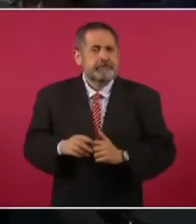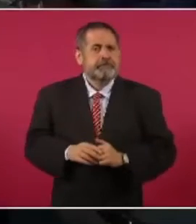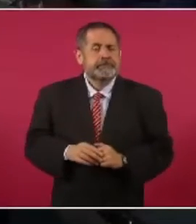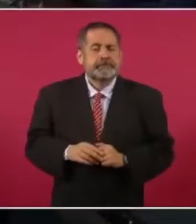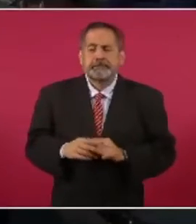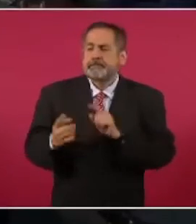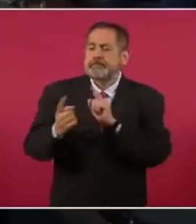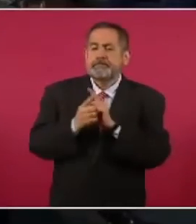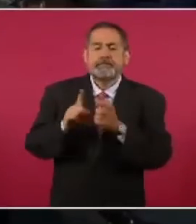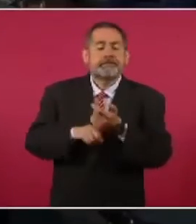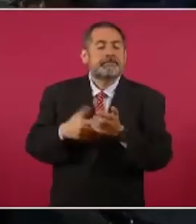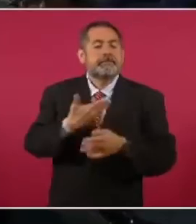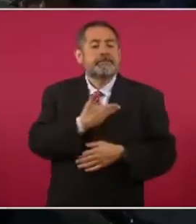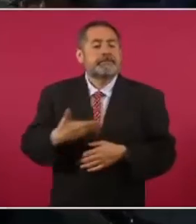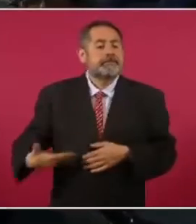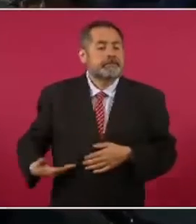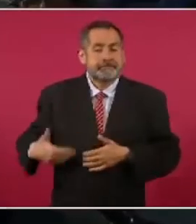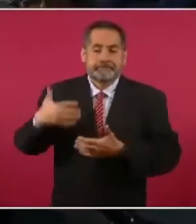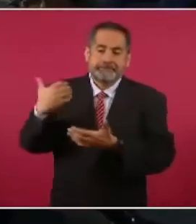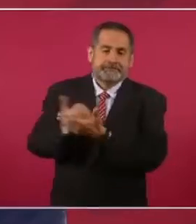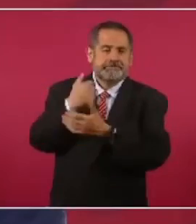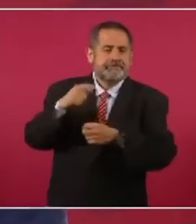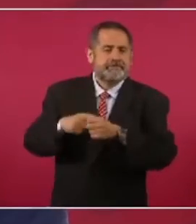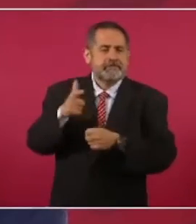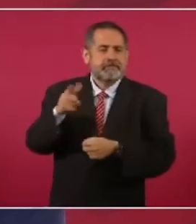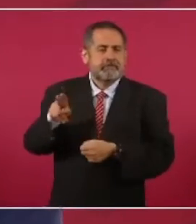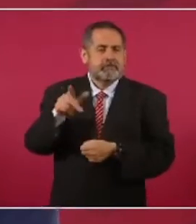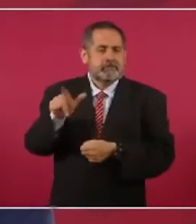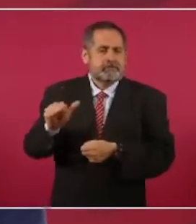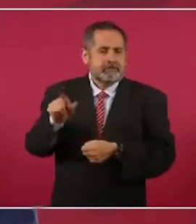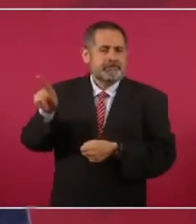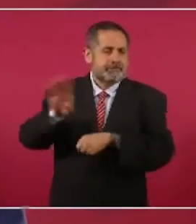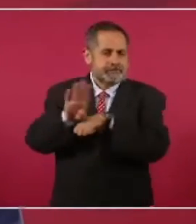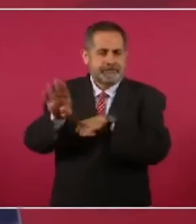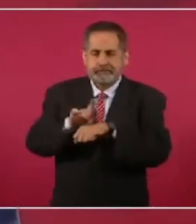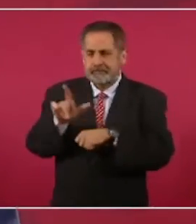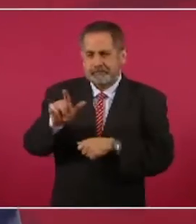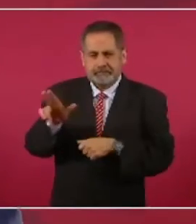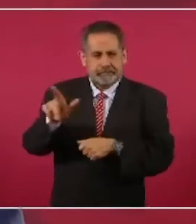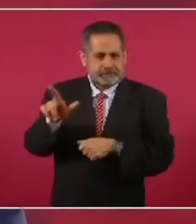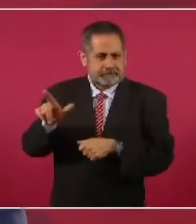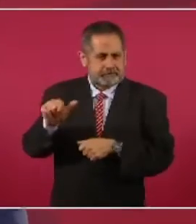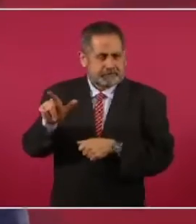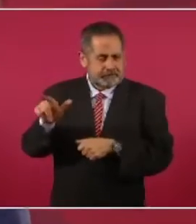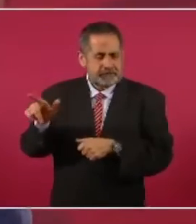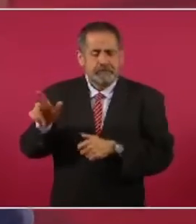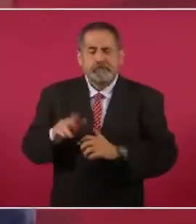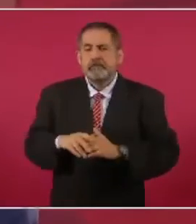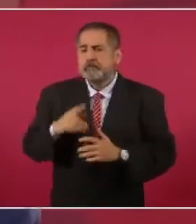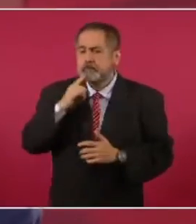el presidente electo Lula, decía que